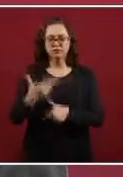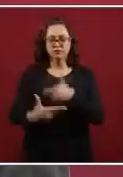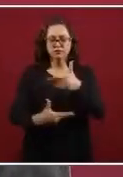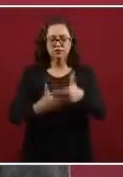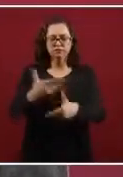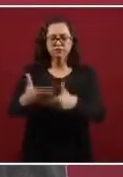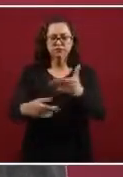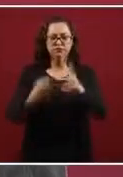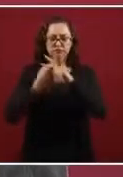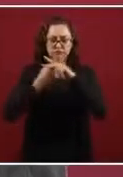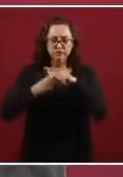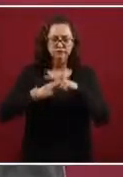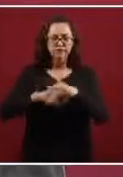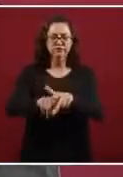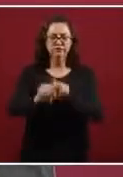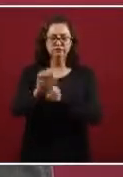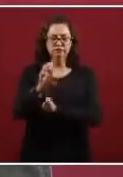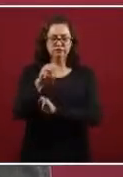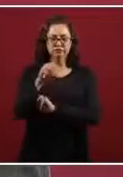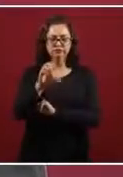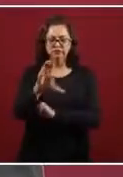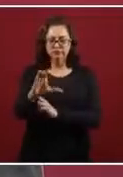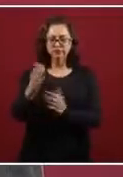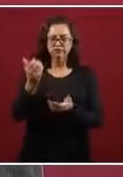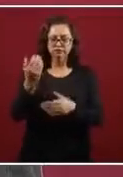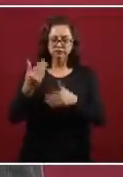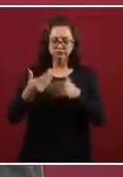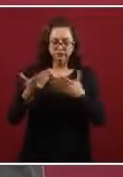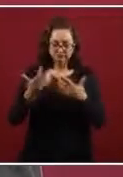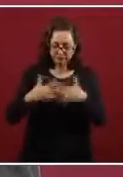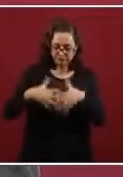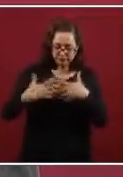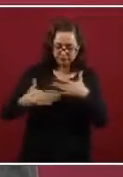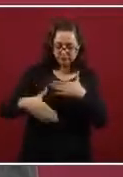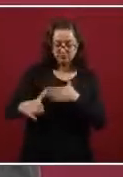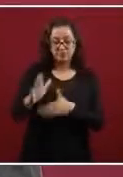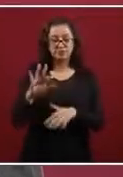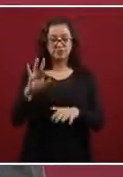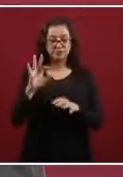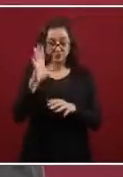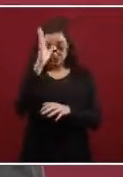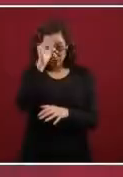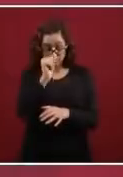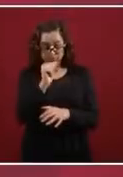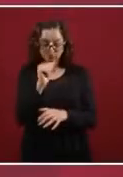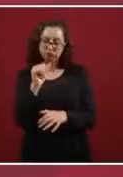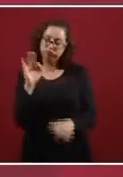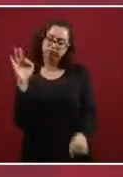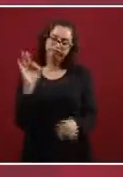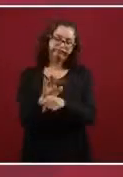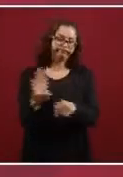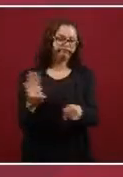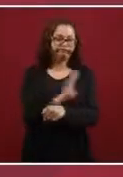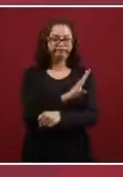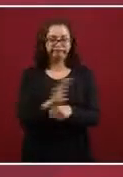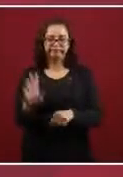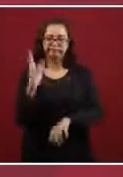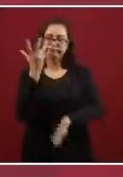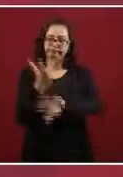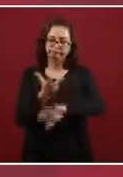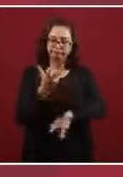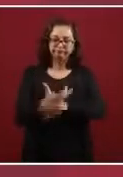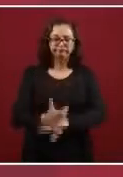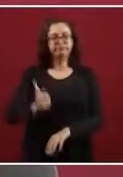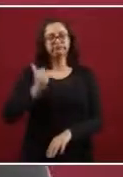entra en vigor este tratado que, como dijo el presidente muy correctamente, es excelente para Estados Unidos, para Canadá y